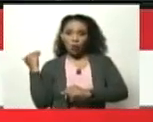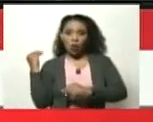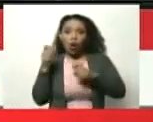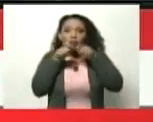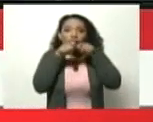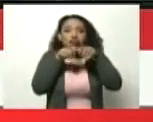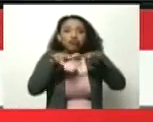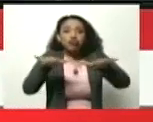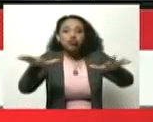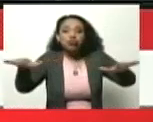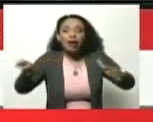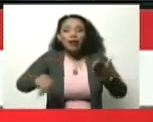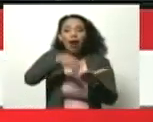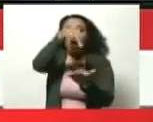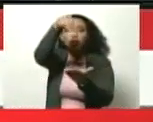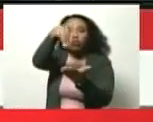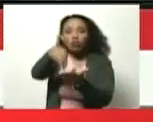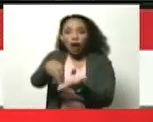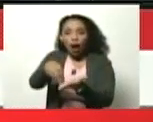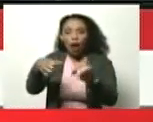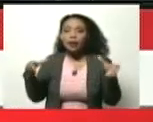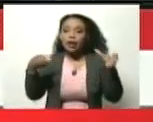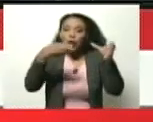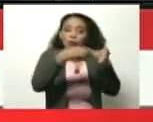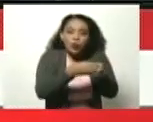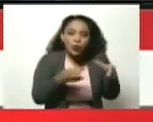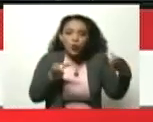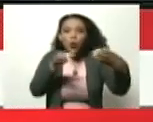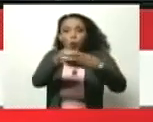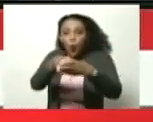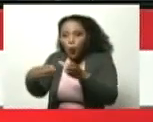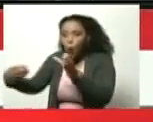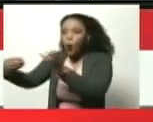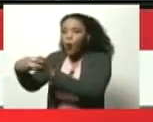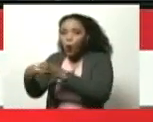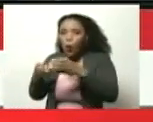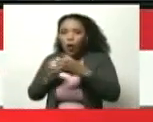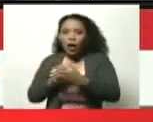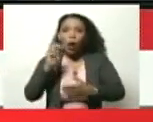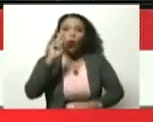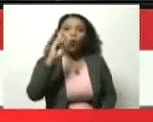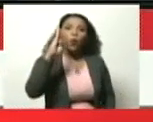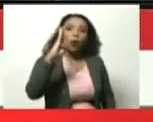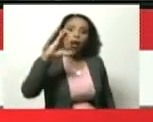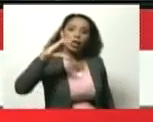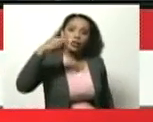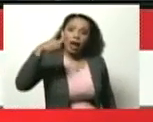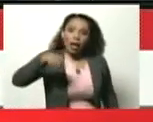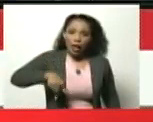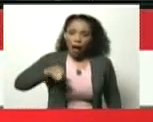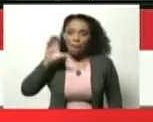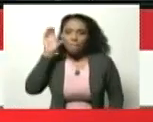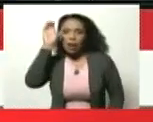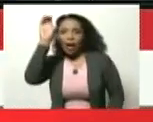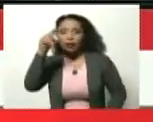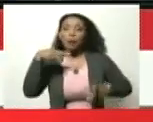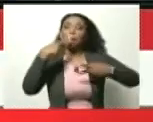despliegue nacional, reuniones en todas las VC del país, en un